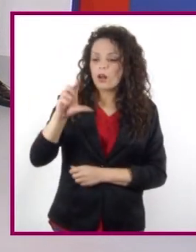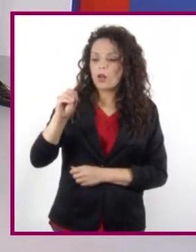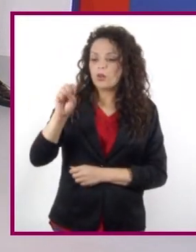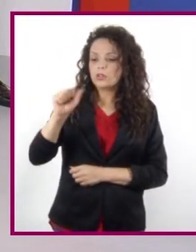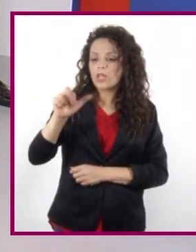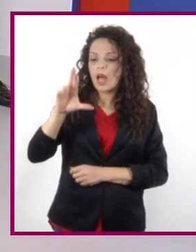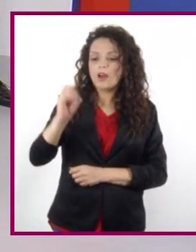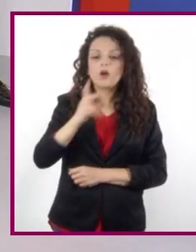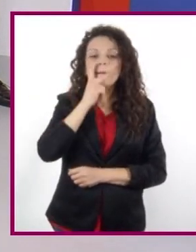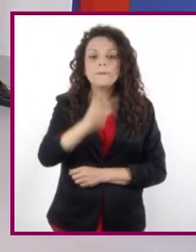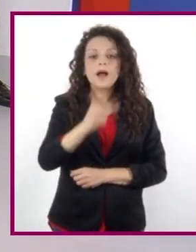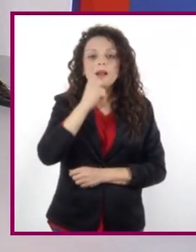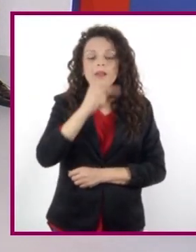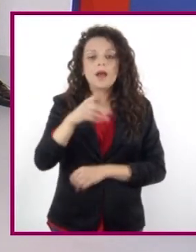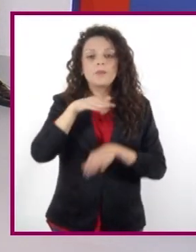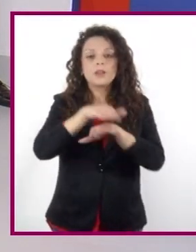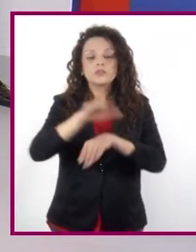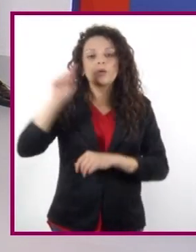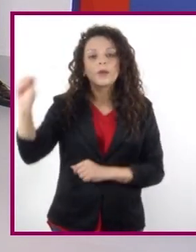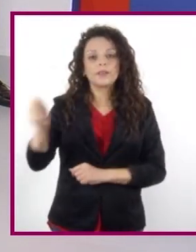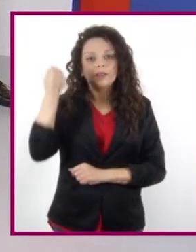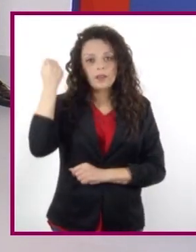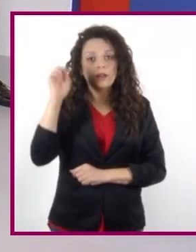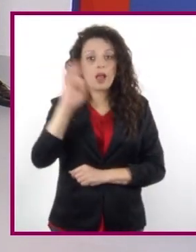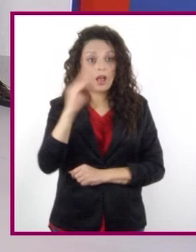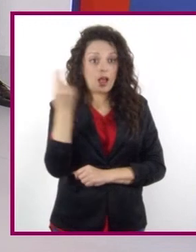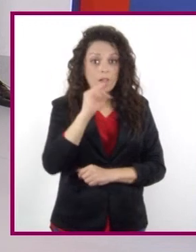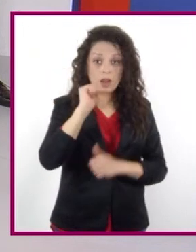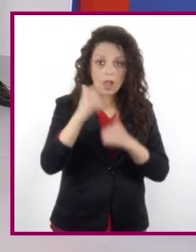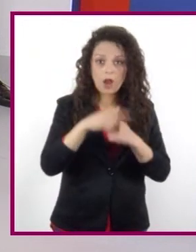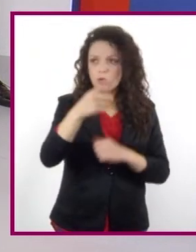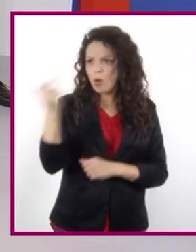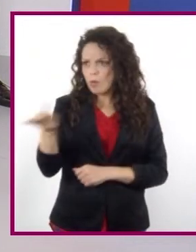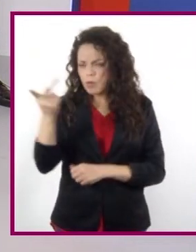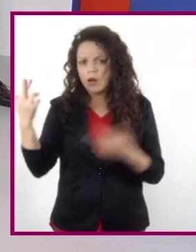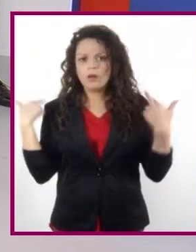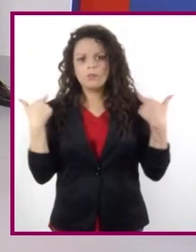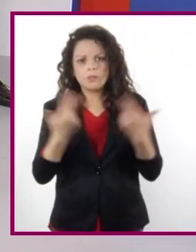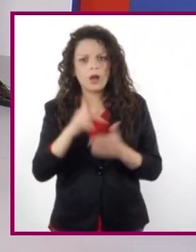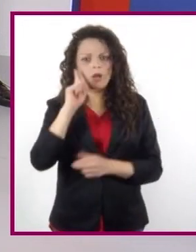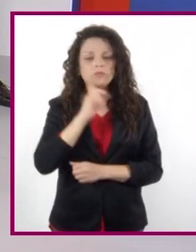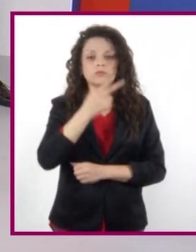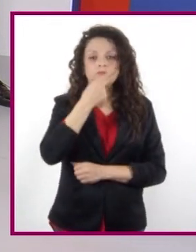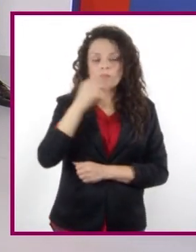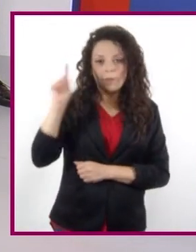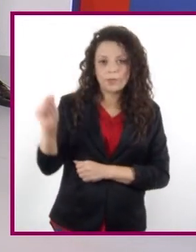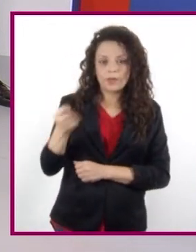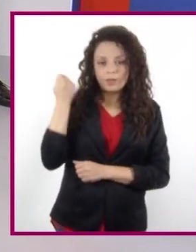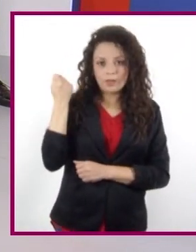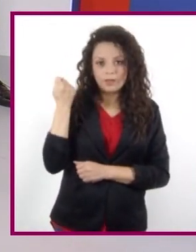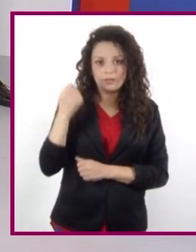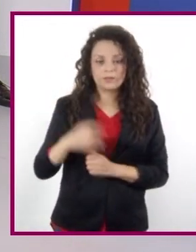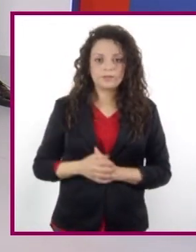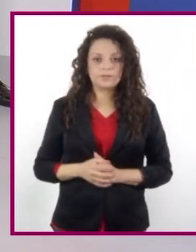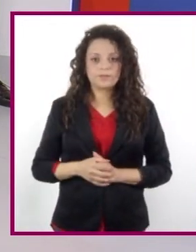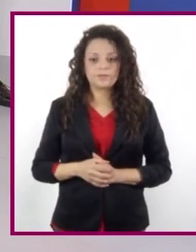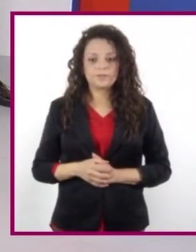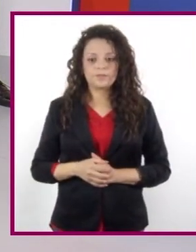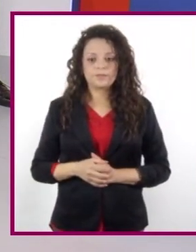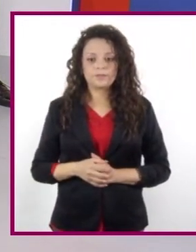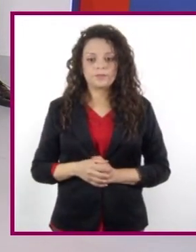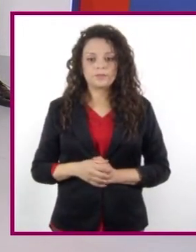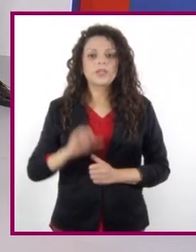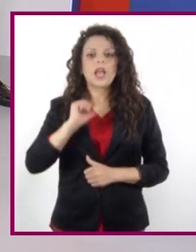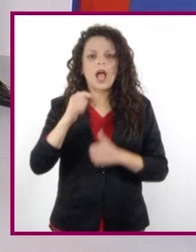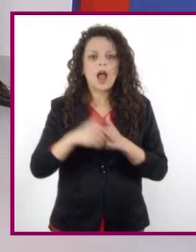en tecnología. Si es necesario, pregunten a su maestra o maestro de tecnología por alguno que deseen